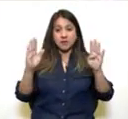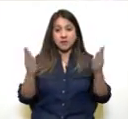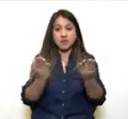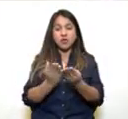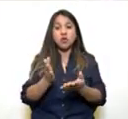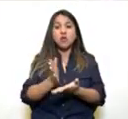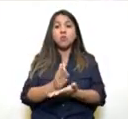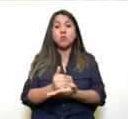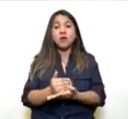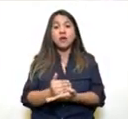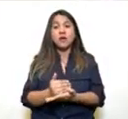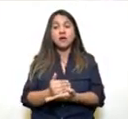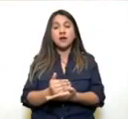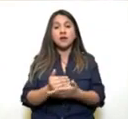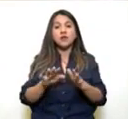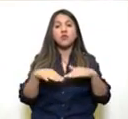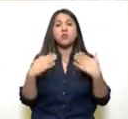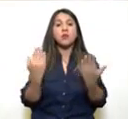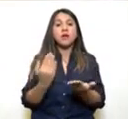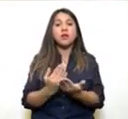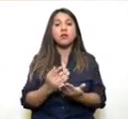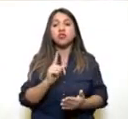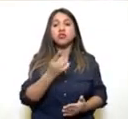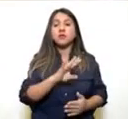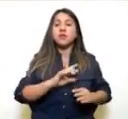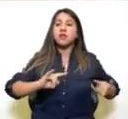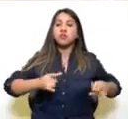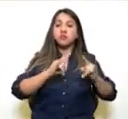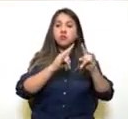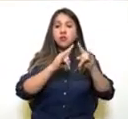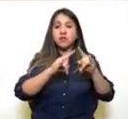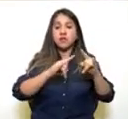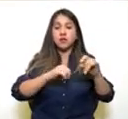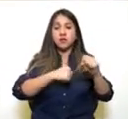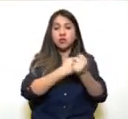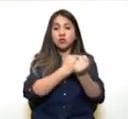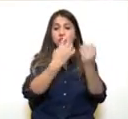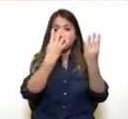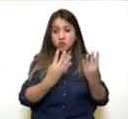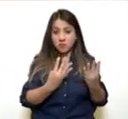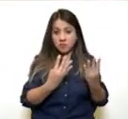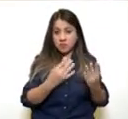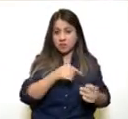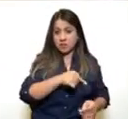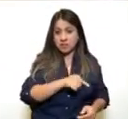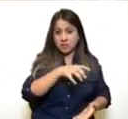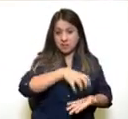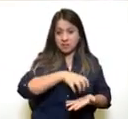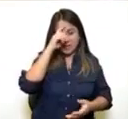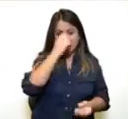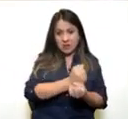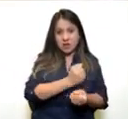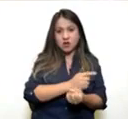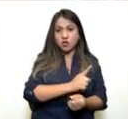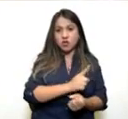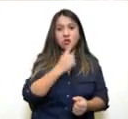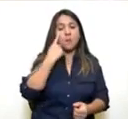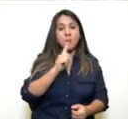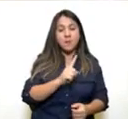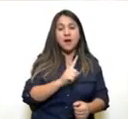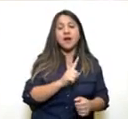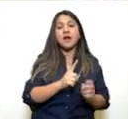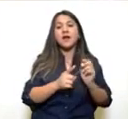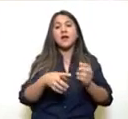integral no sólo para construir una comisaría sino para regeneración urbana